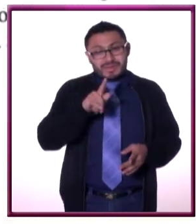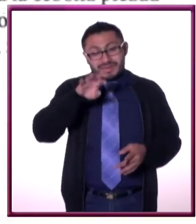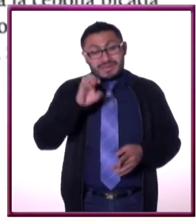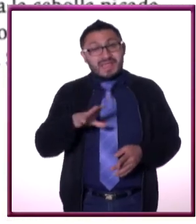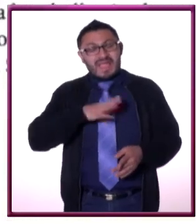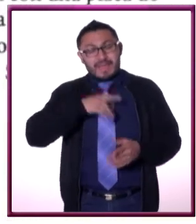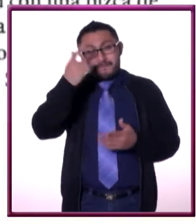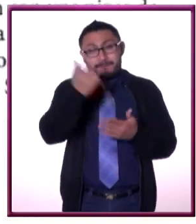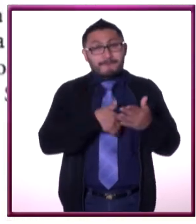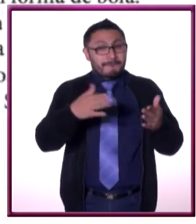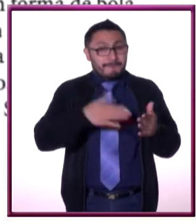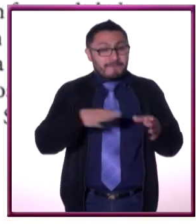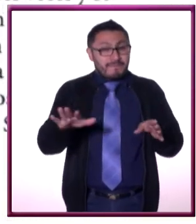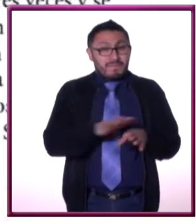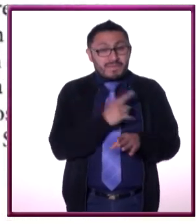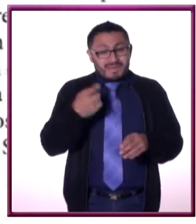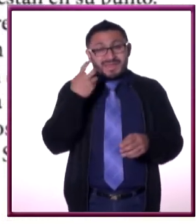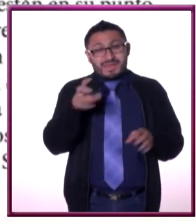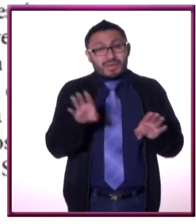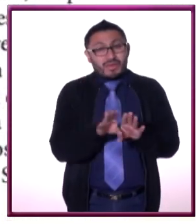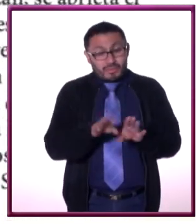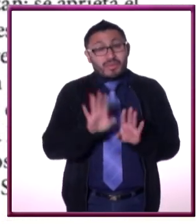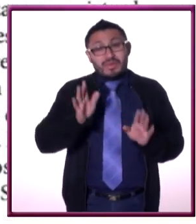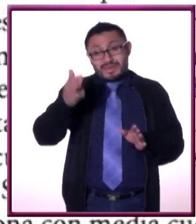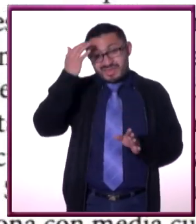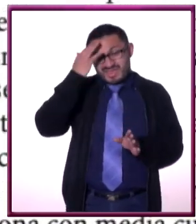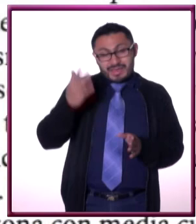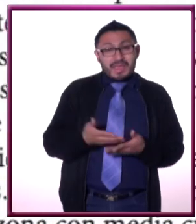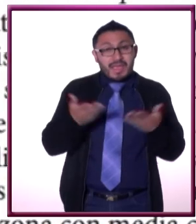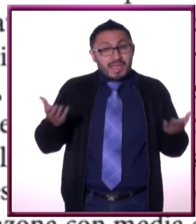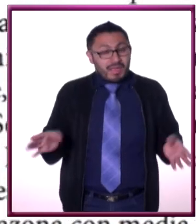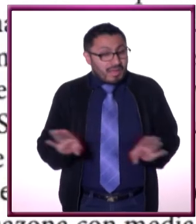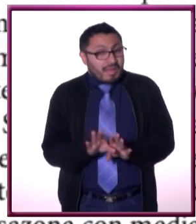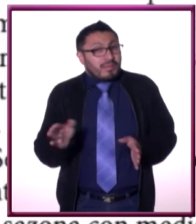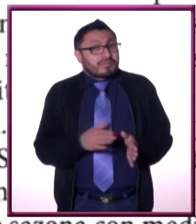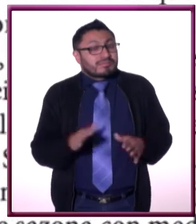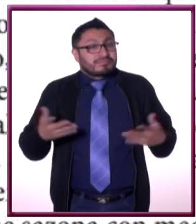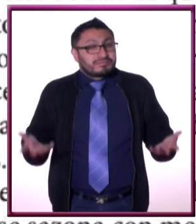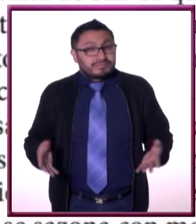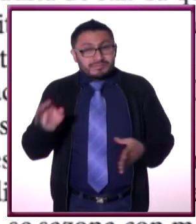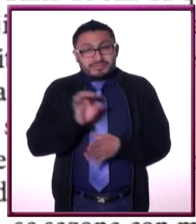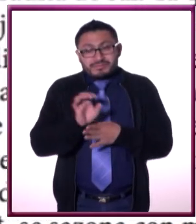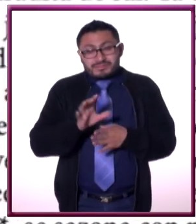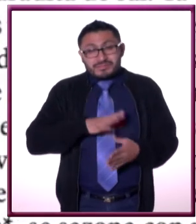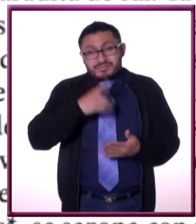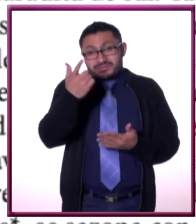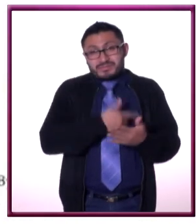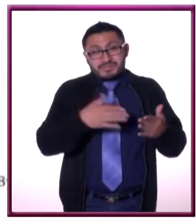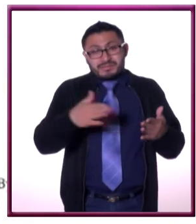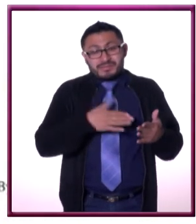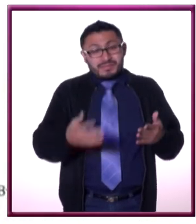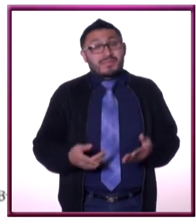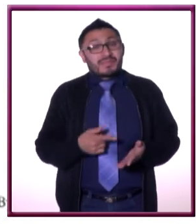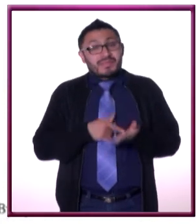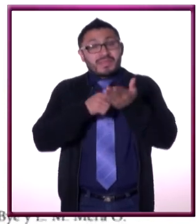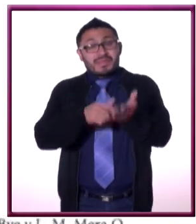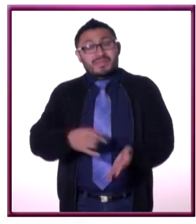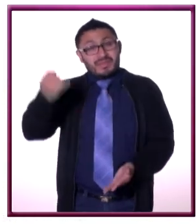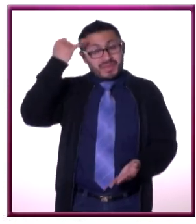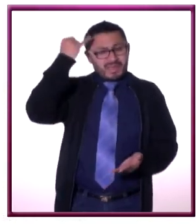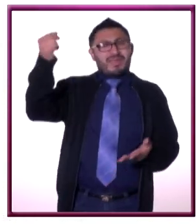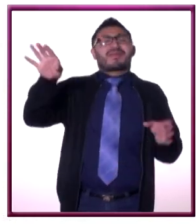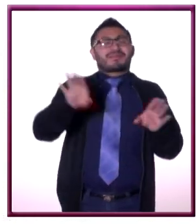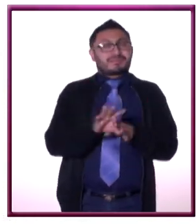receta, porque pues es como esta acción que decimos, ya los conocimos, pero ahora ¿qué hacemos con él? ¿no? Entonces viene una receta de que te da alguna idea de